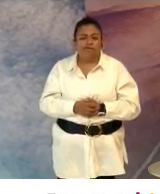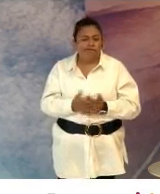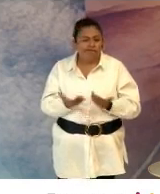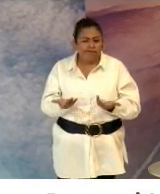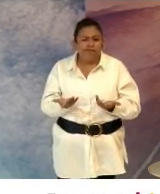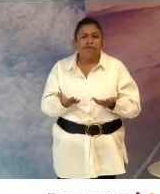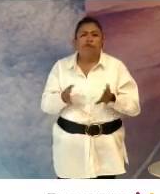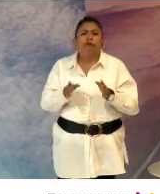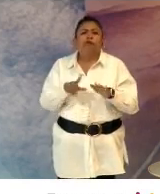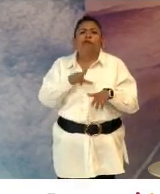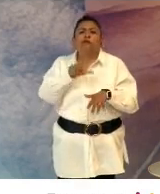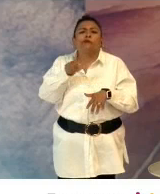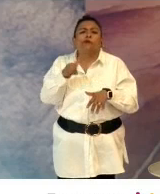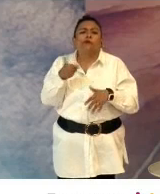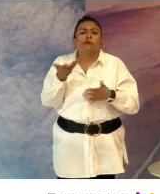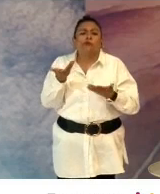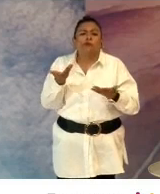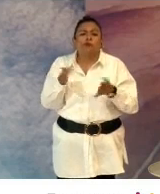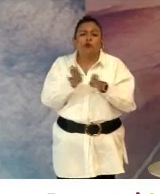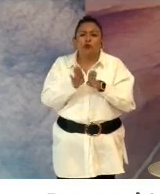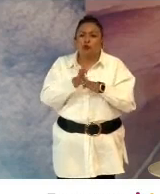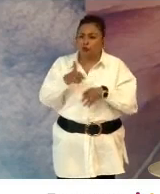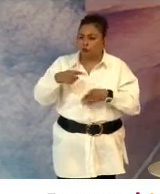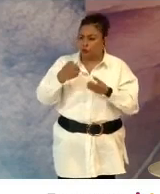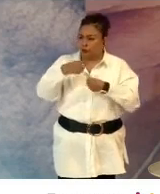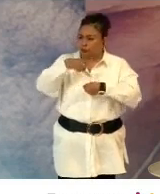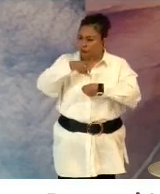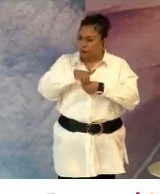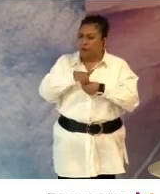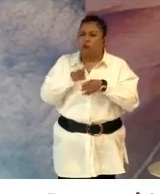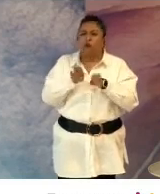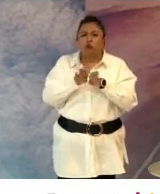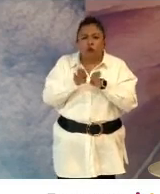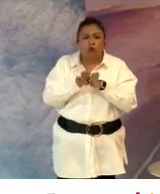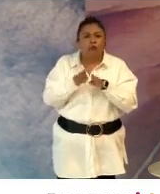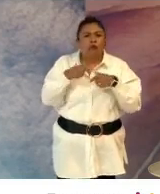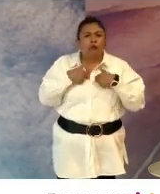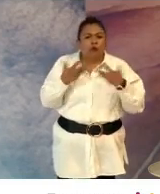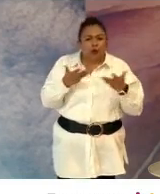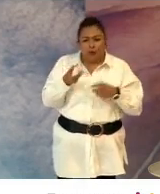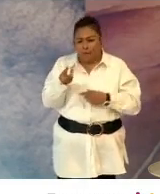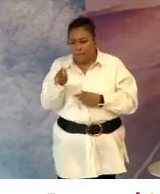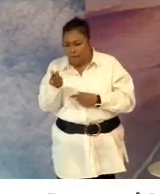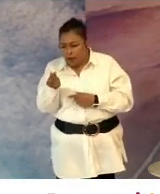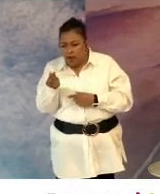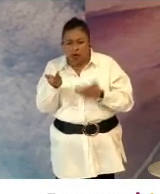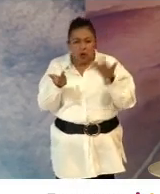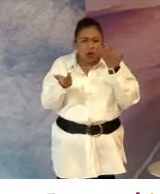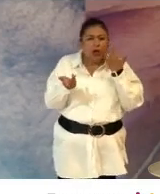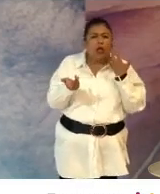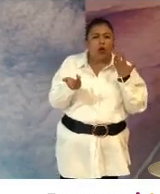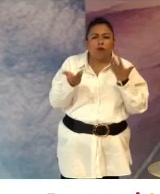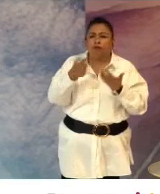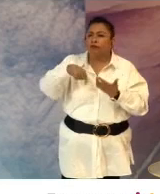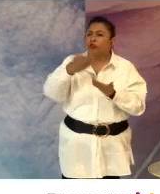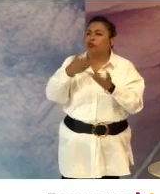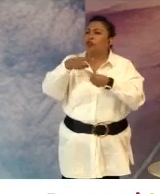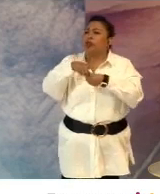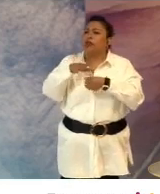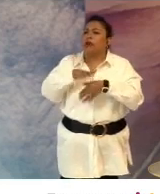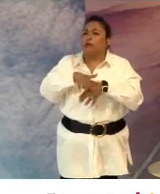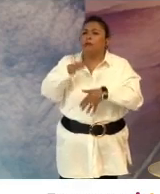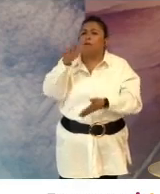¿Cómo, en qué términos operamos en la sociedad más como el perro y más como el león? ¿Qué